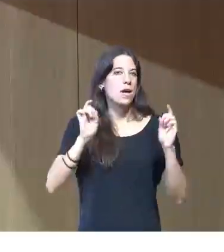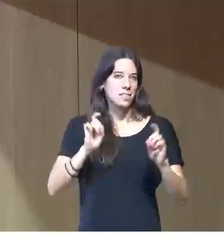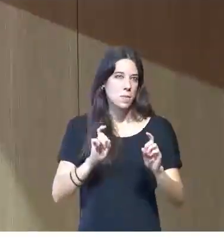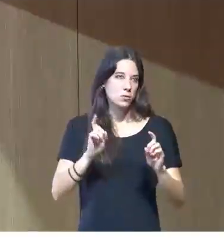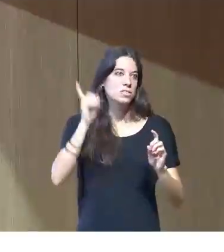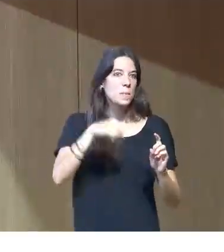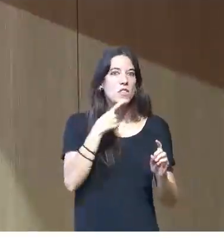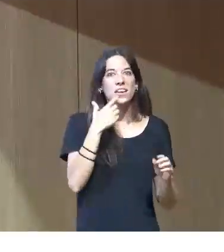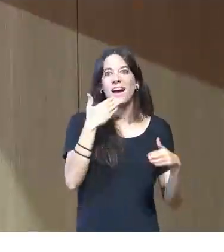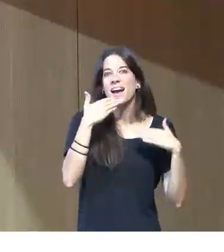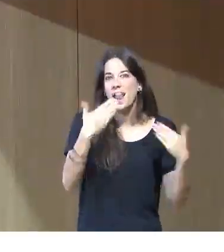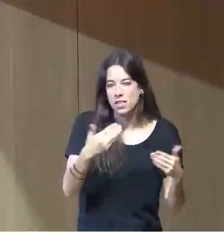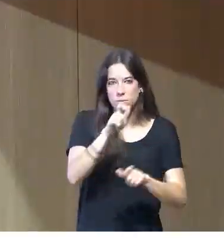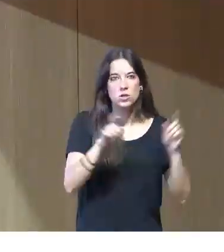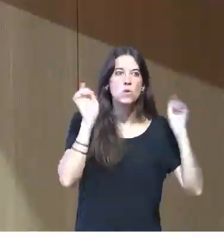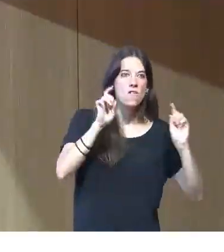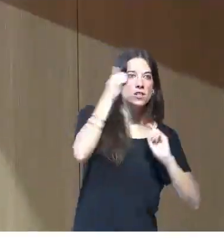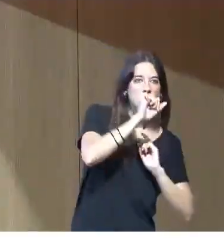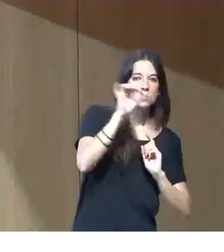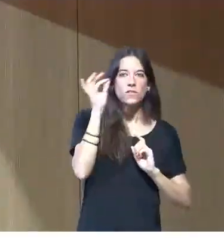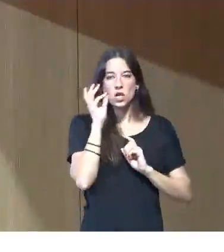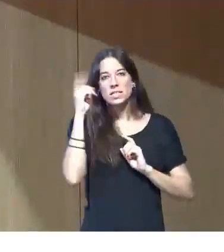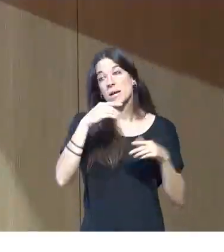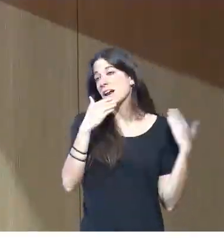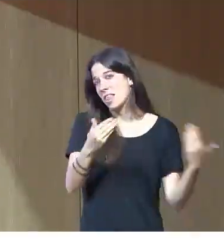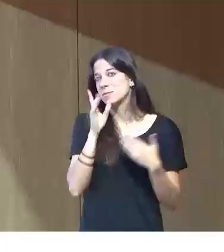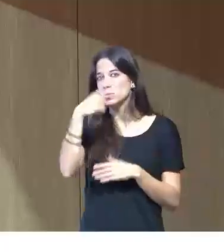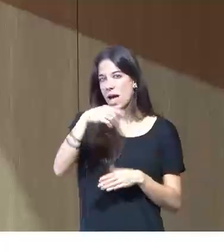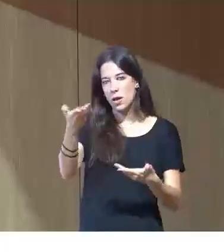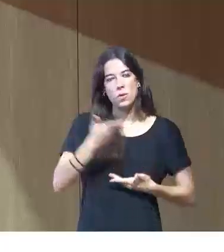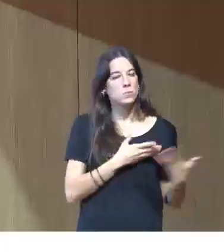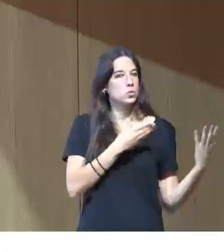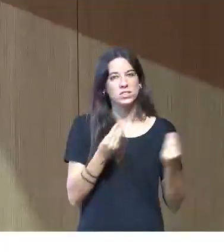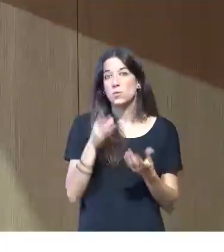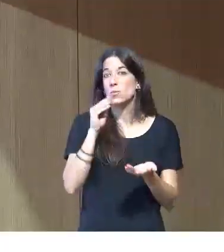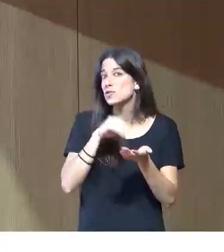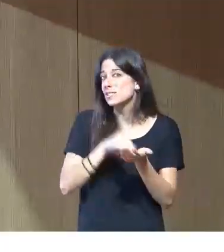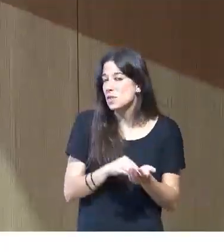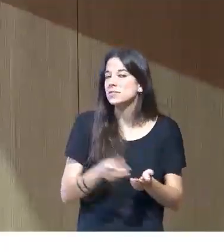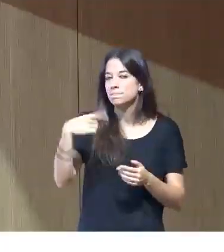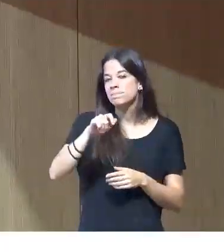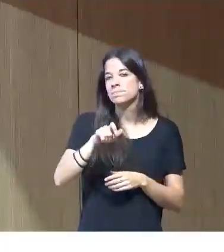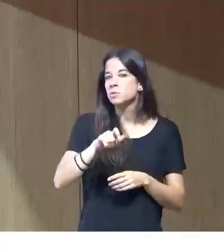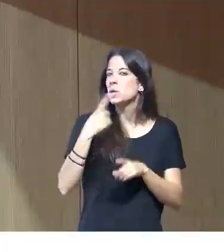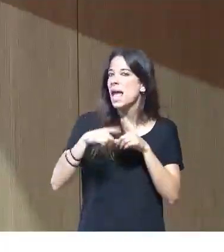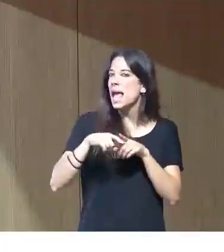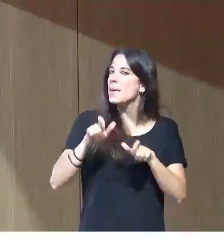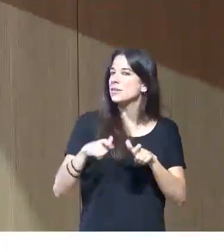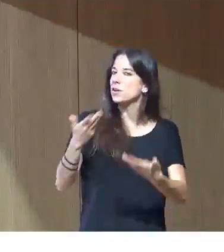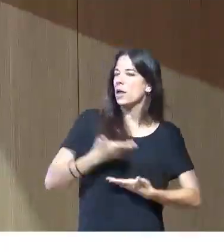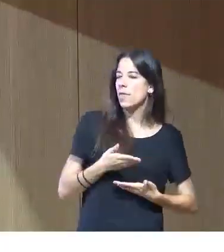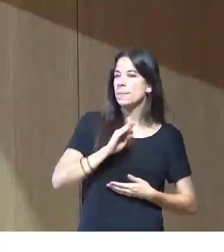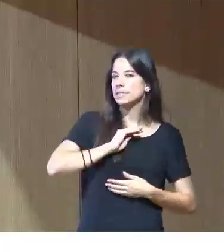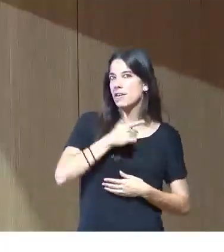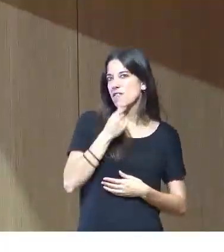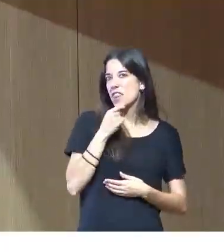que también dar las gracias a los profesores y profesoras que también nos ayudan mucho y que muchas veces son un elemento muy dinamizador de que los jóvenes no